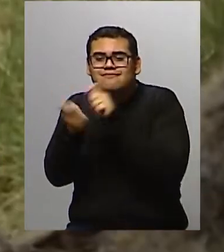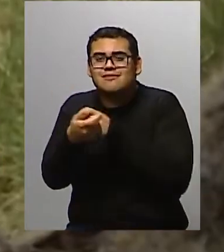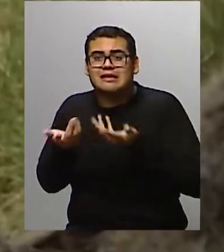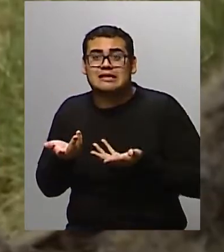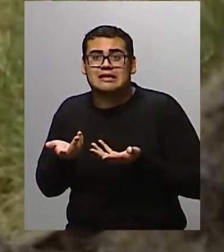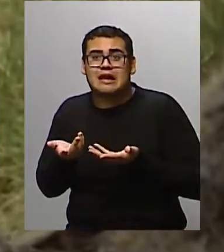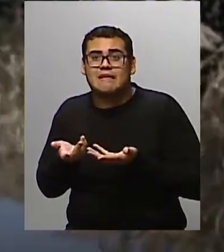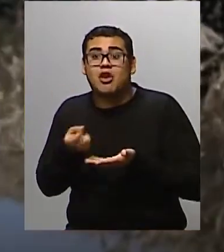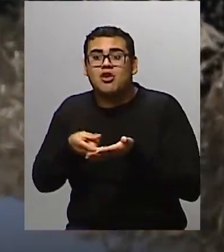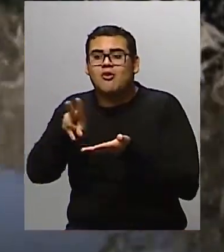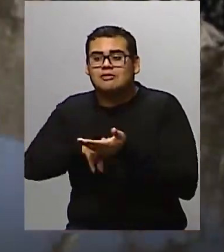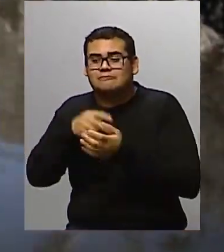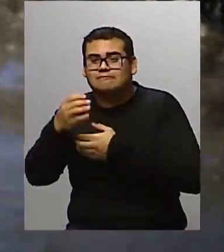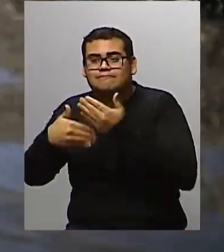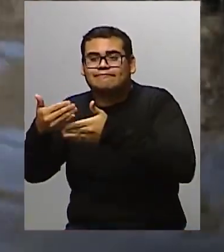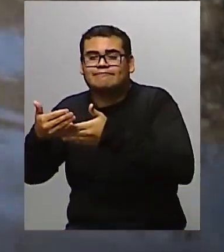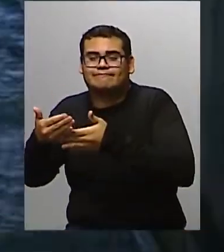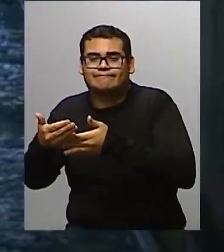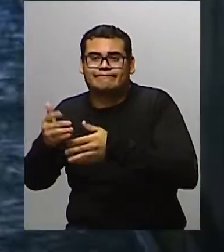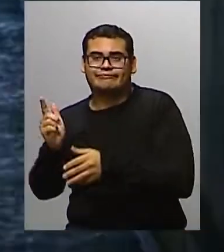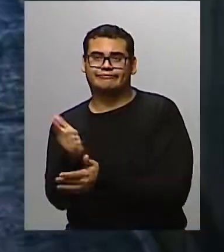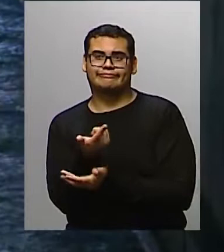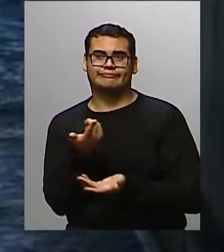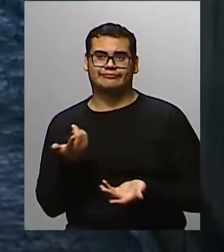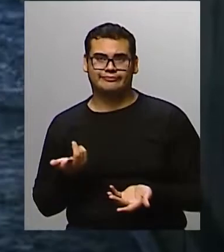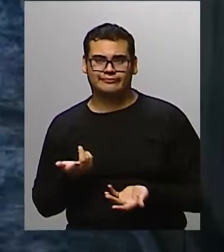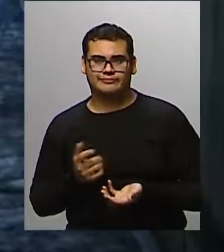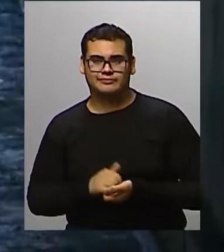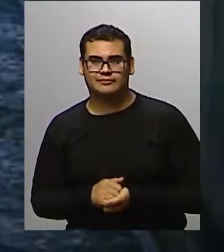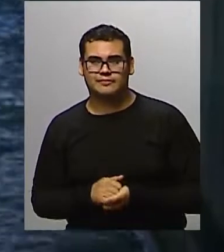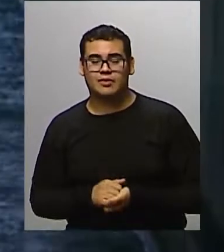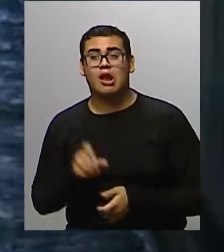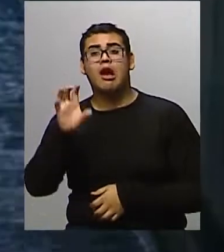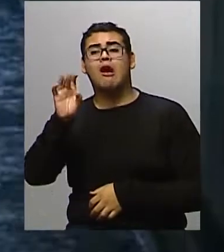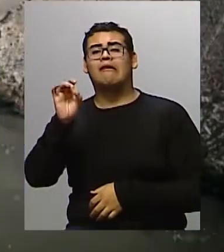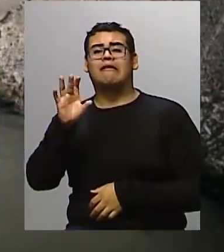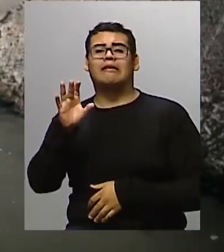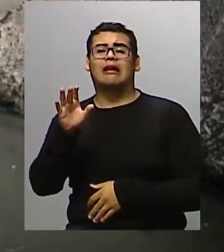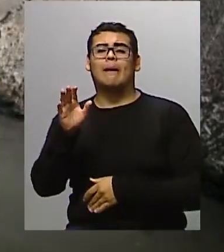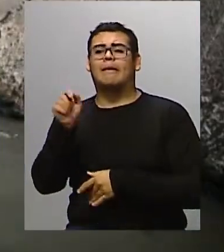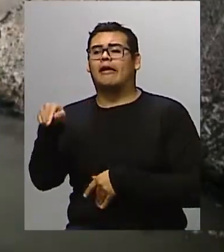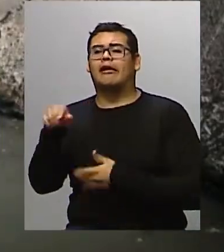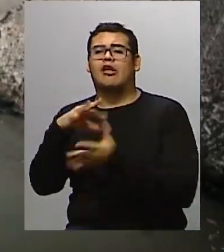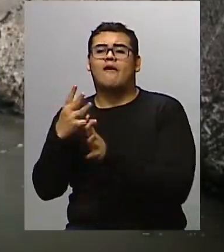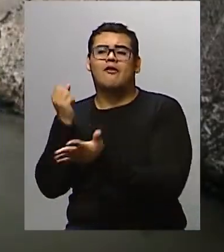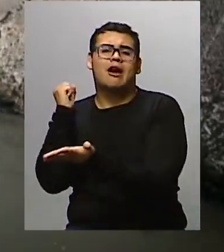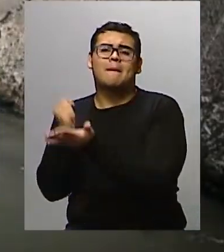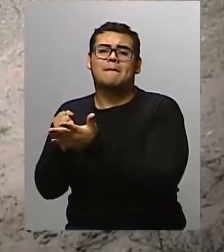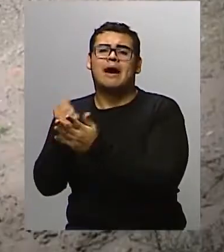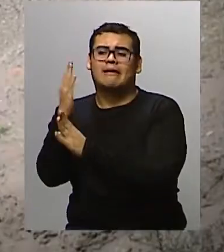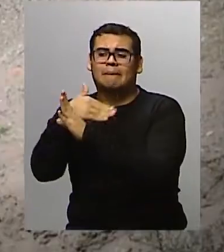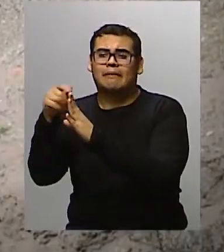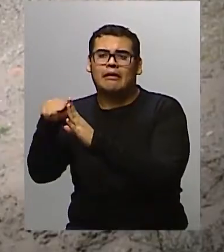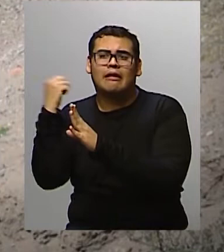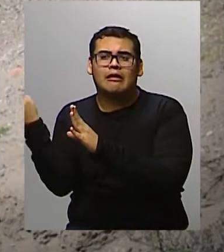de generar recursos. Entonces, no solamente declararlos de importancia, como el caso de Ramsar, o